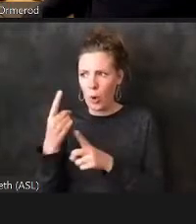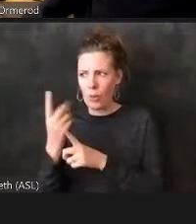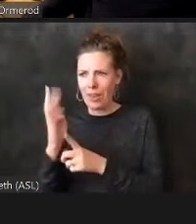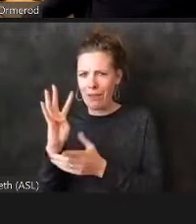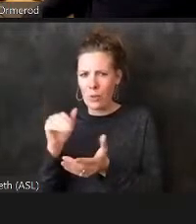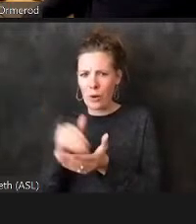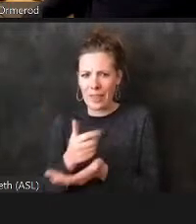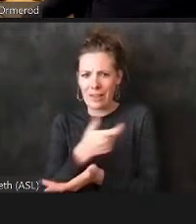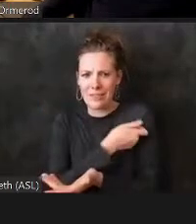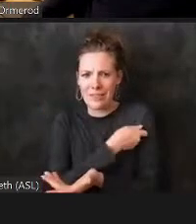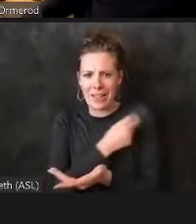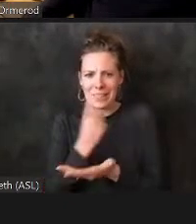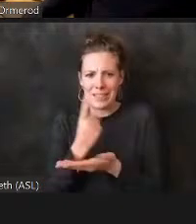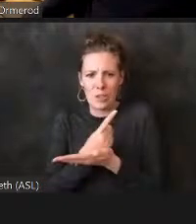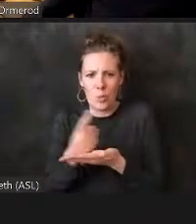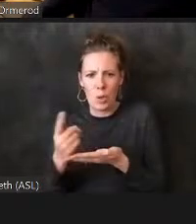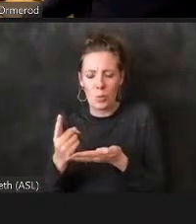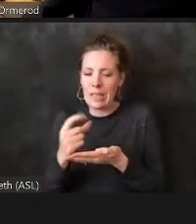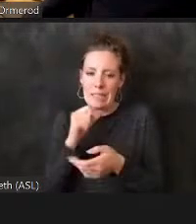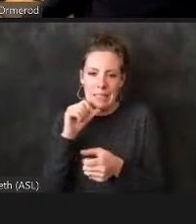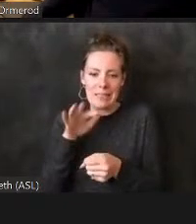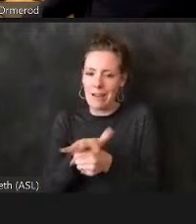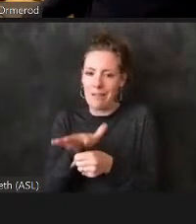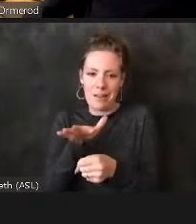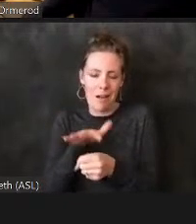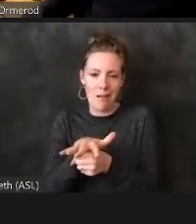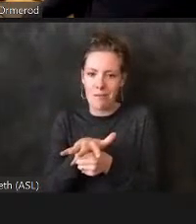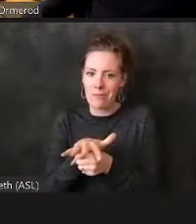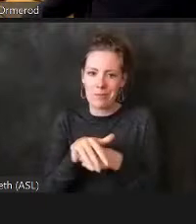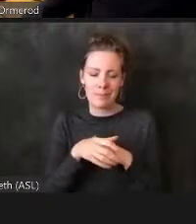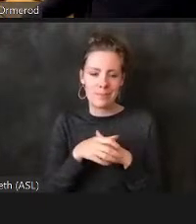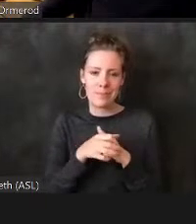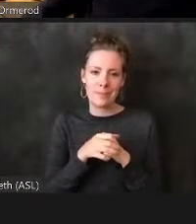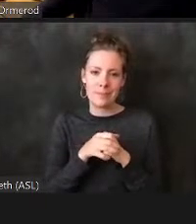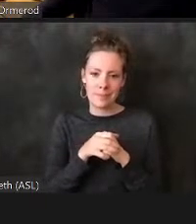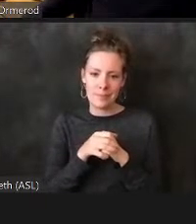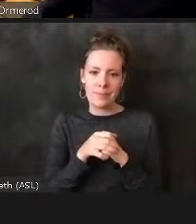4,000 vacunas no va a tomar el cuidado